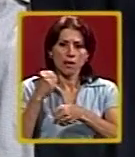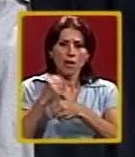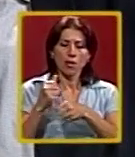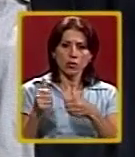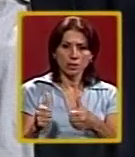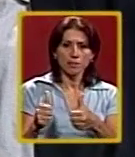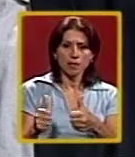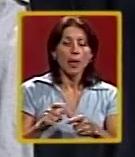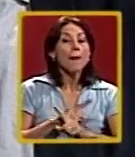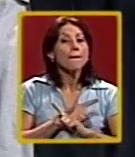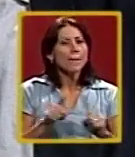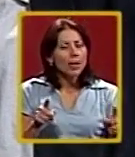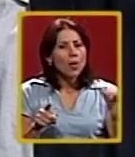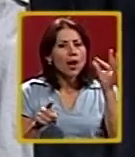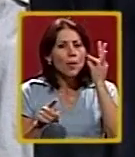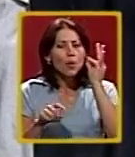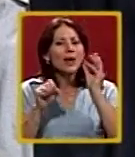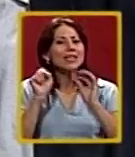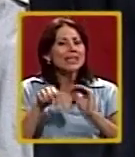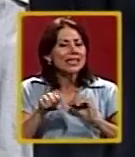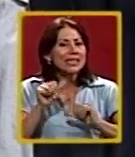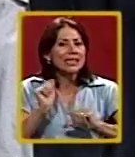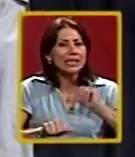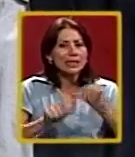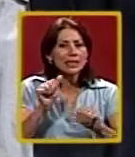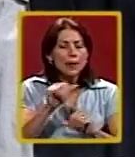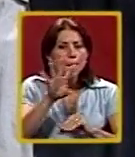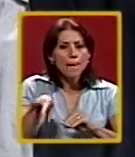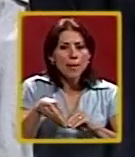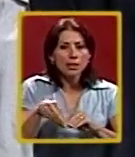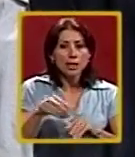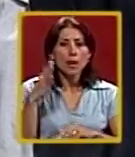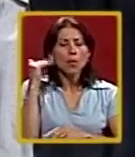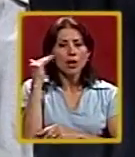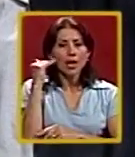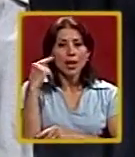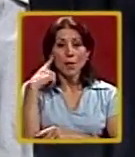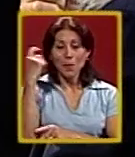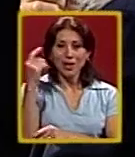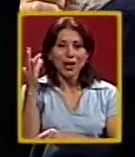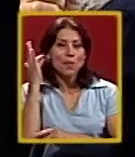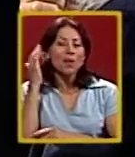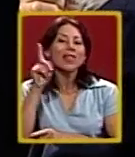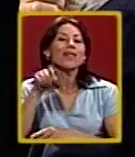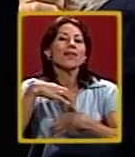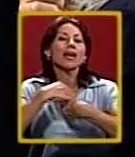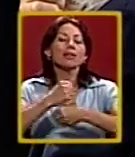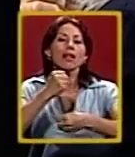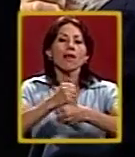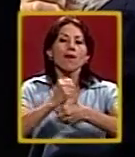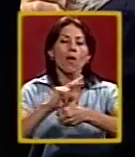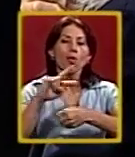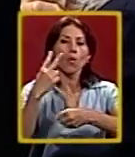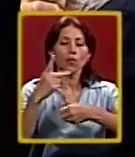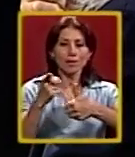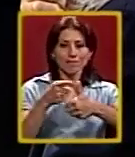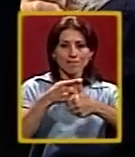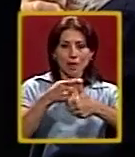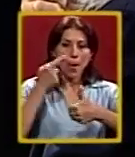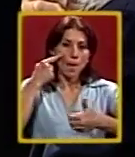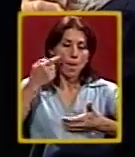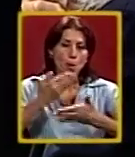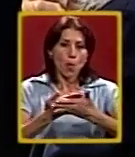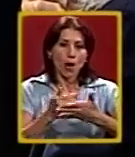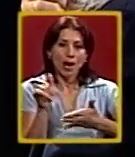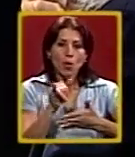pero la mujer sí pone un empeño. ¿Por qué? Porque usted tiene que hacer doblemente las cosas, tiene que probar que como